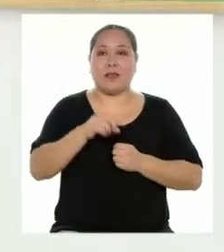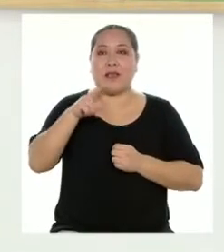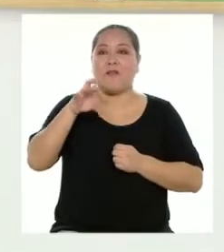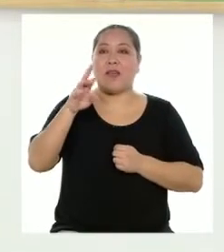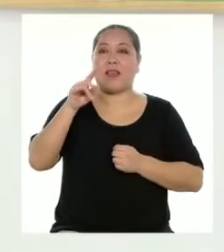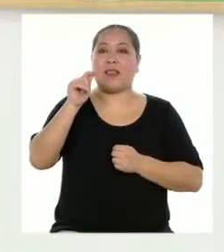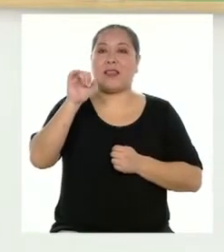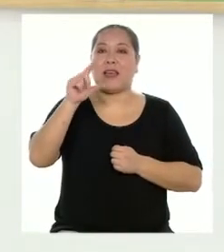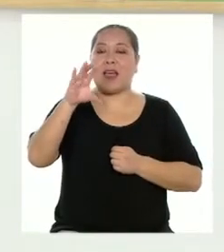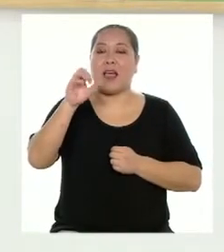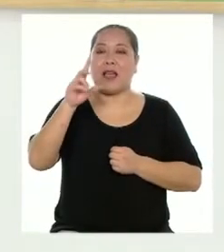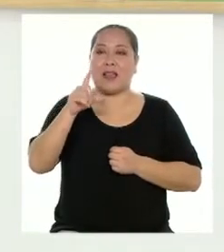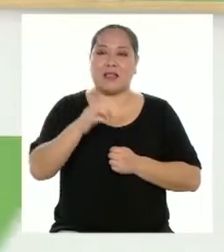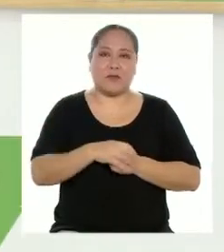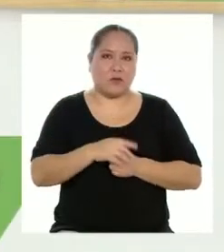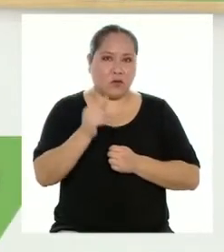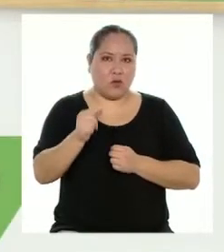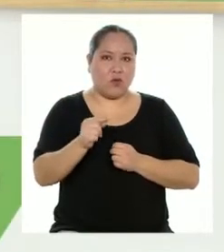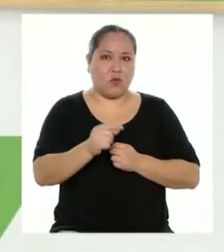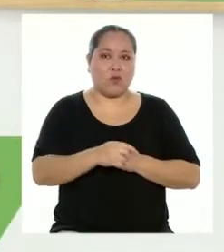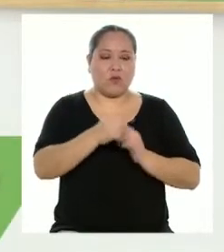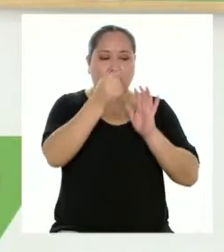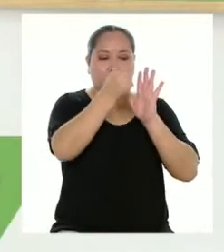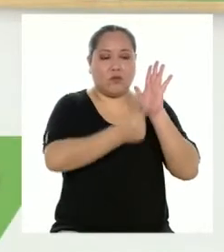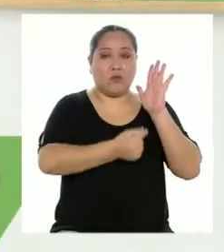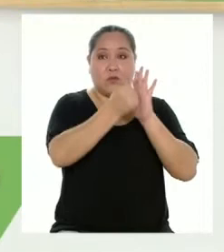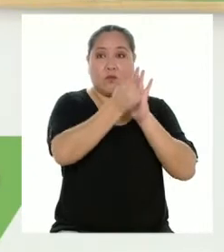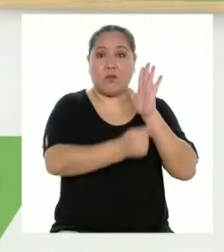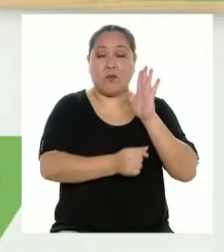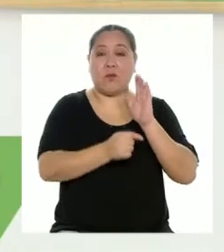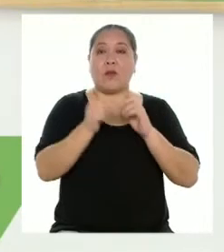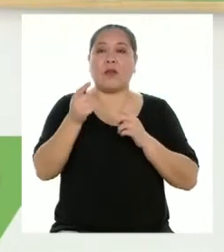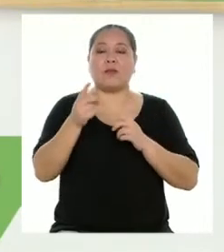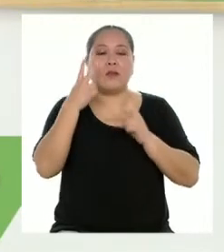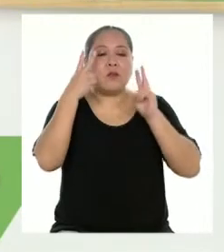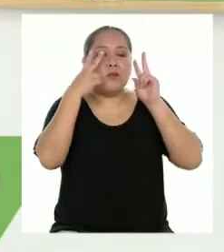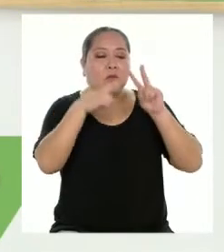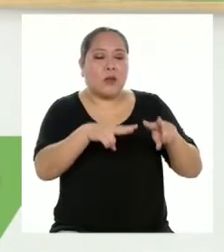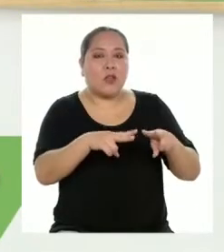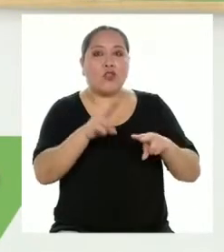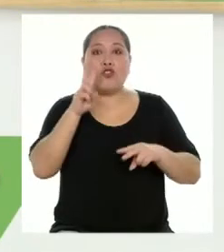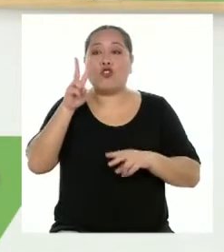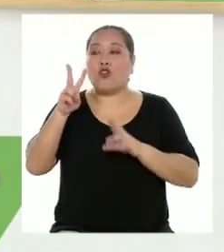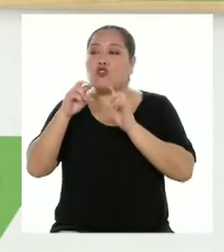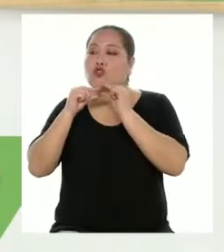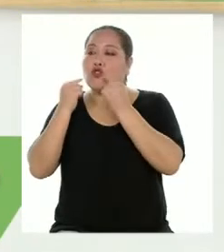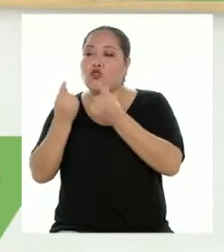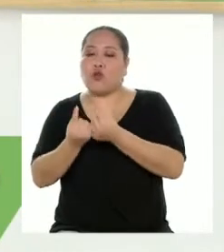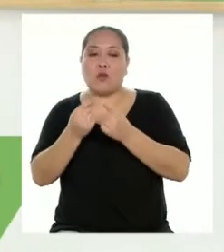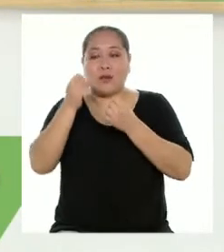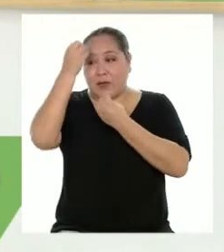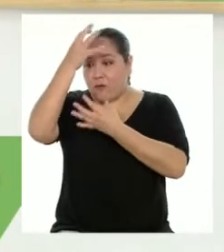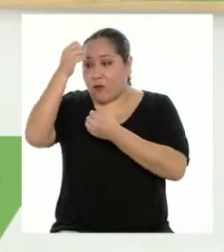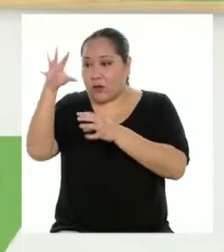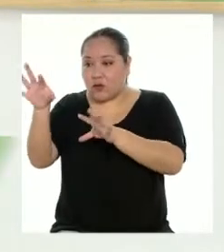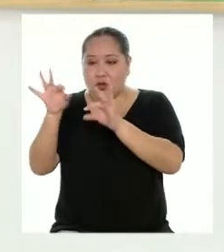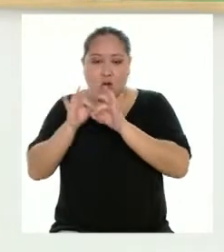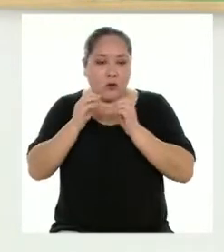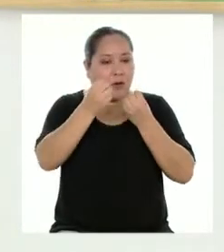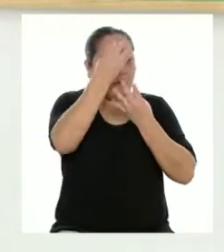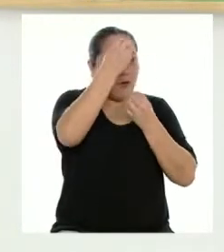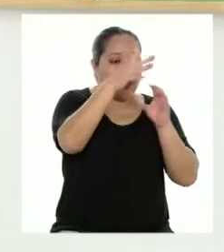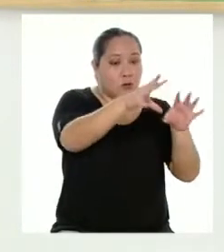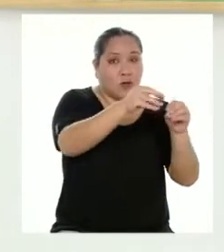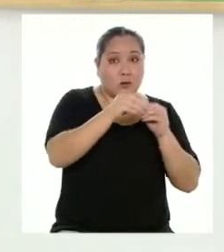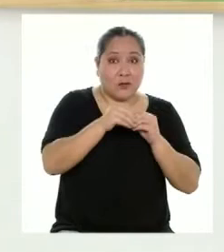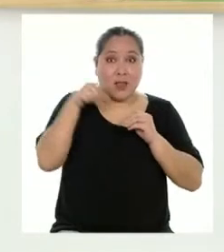Les explico. Un gráfico de barras múltiples se emplea cuando queremos mostrar dos o más grupos de datos en el mismo gráfico. ¿Cuáles